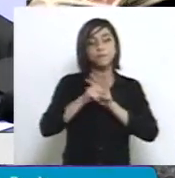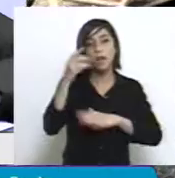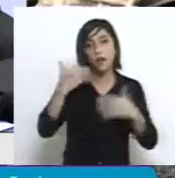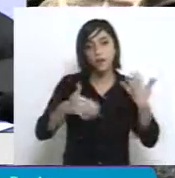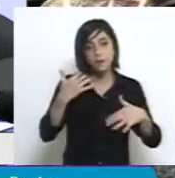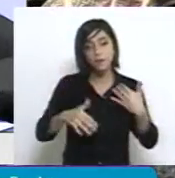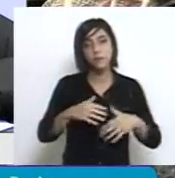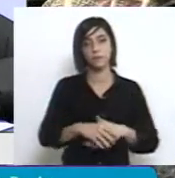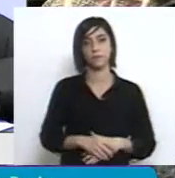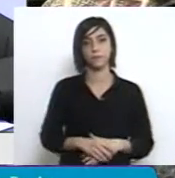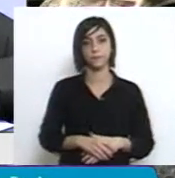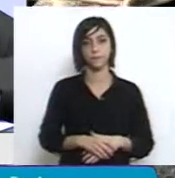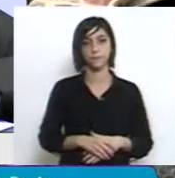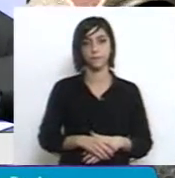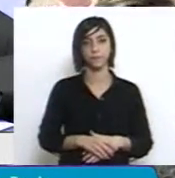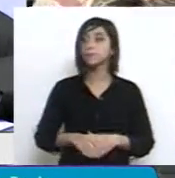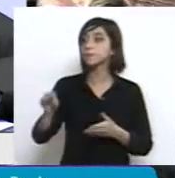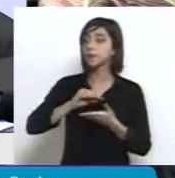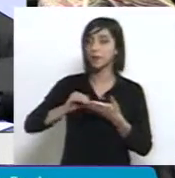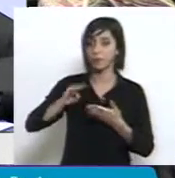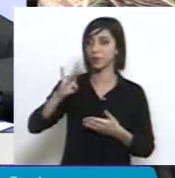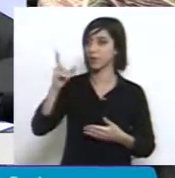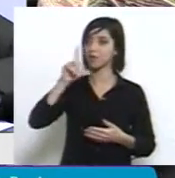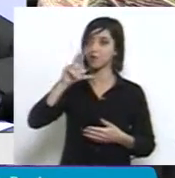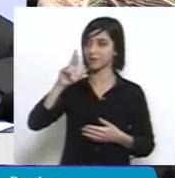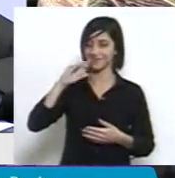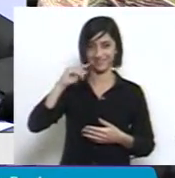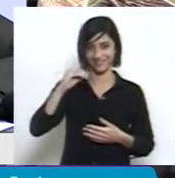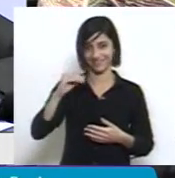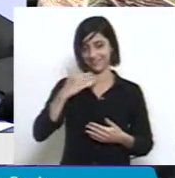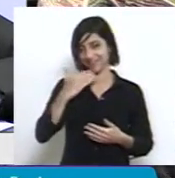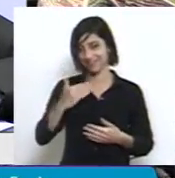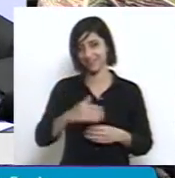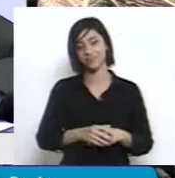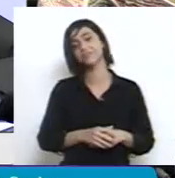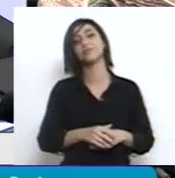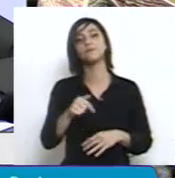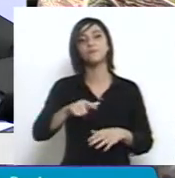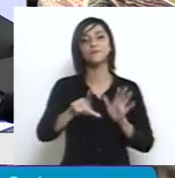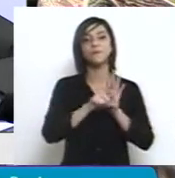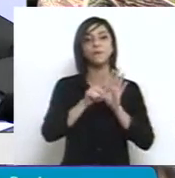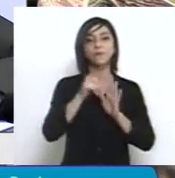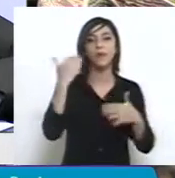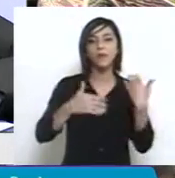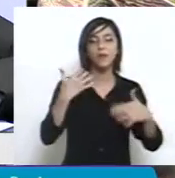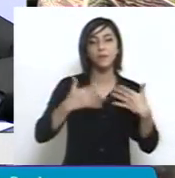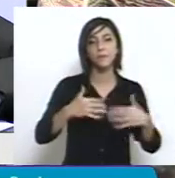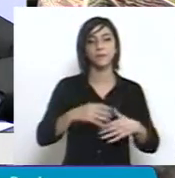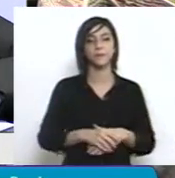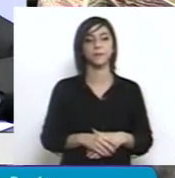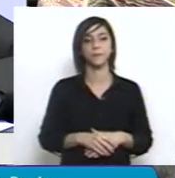de emergencia, diputada Bullrich, gracias. La ley de emergencia, en primer lugar,